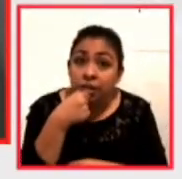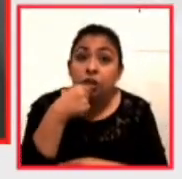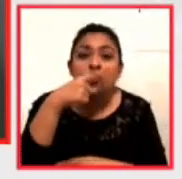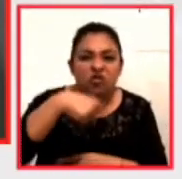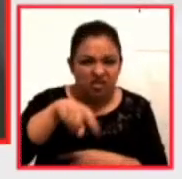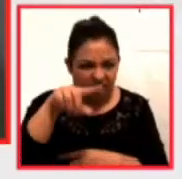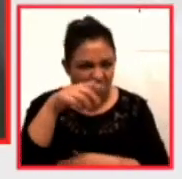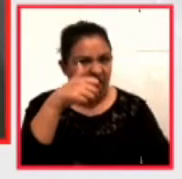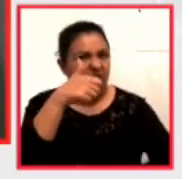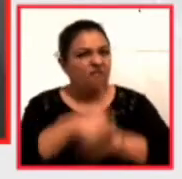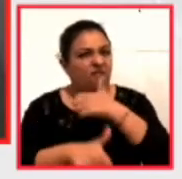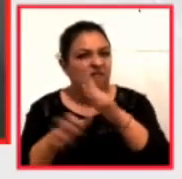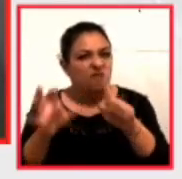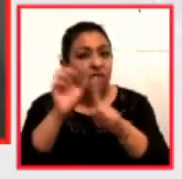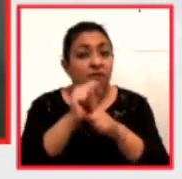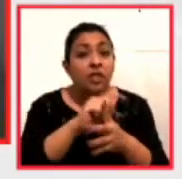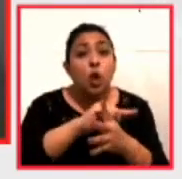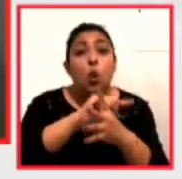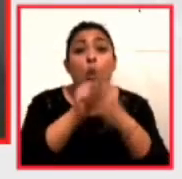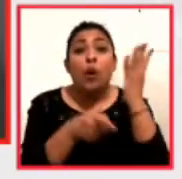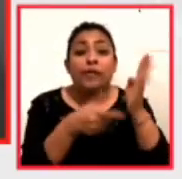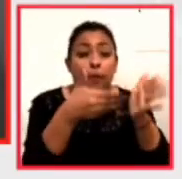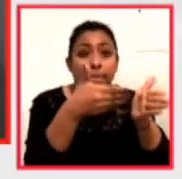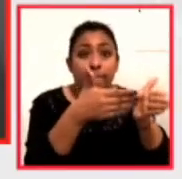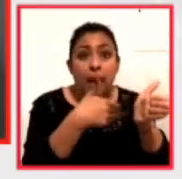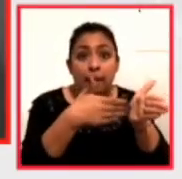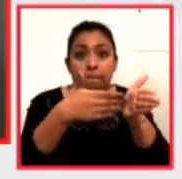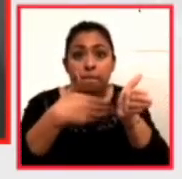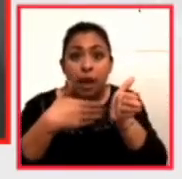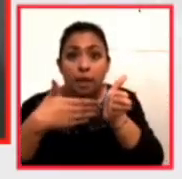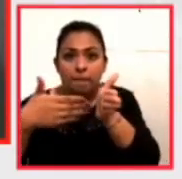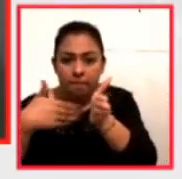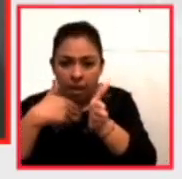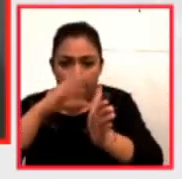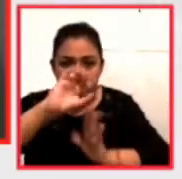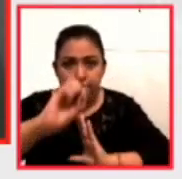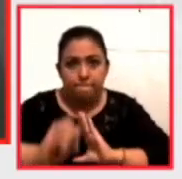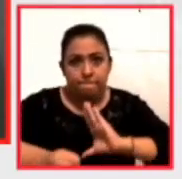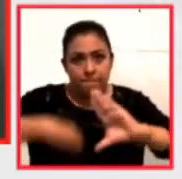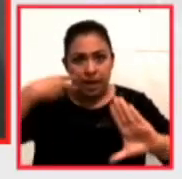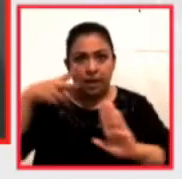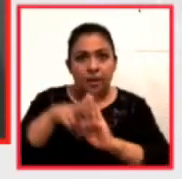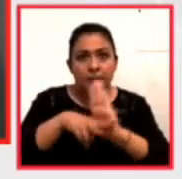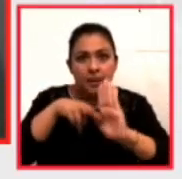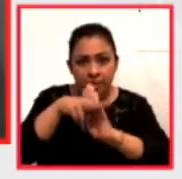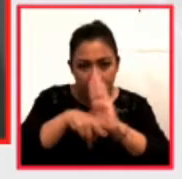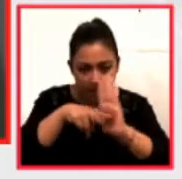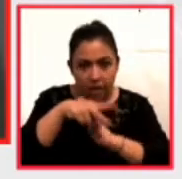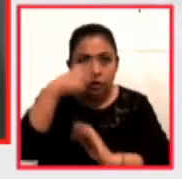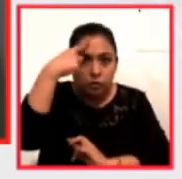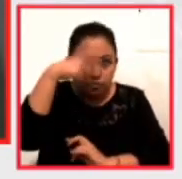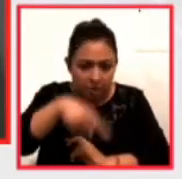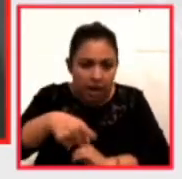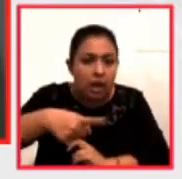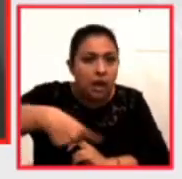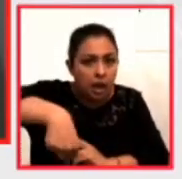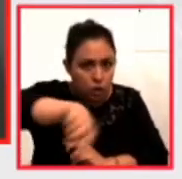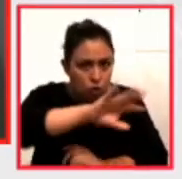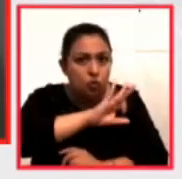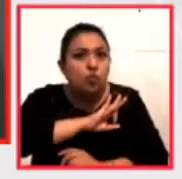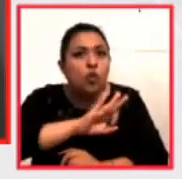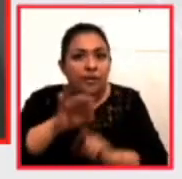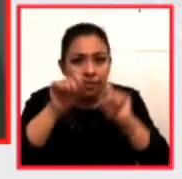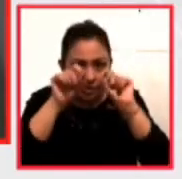reto de las 4 recetas y que nos manden sus videos para que ellos también puedan estar